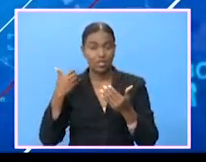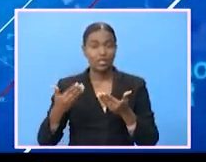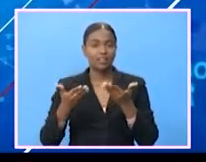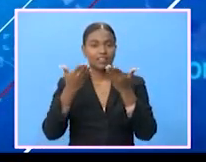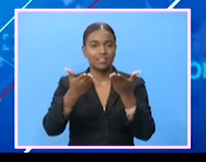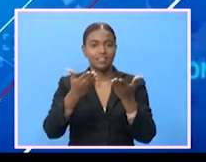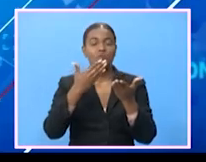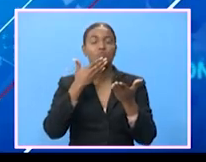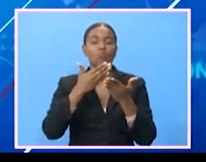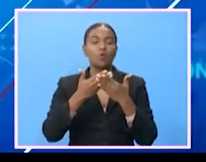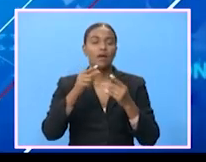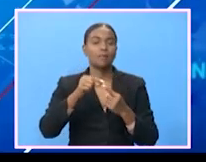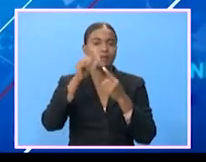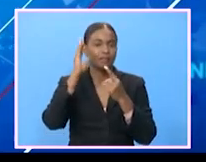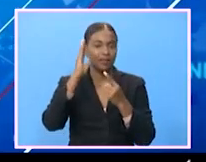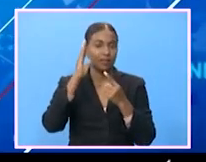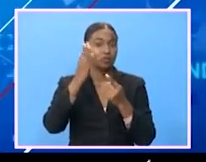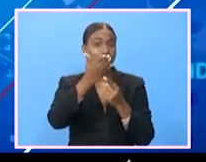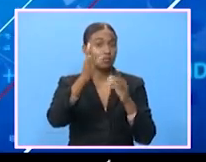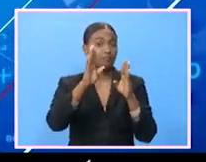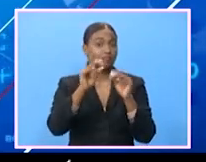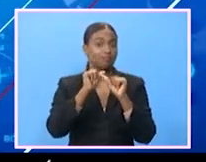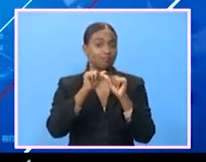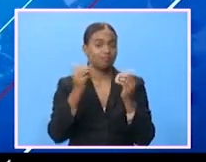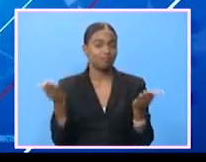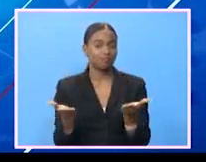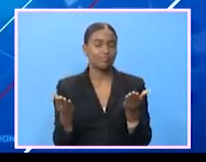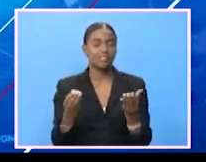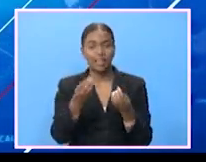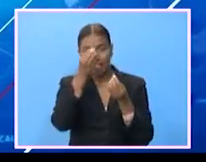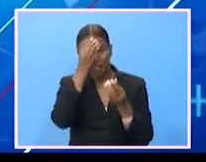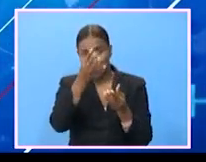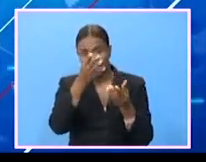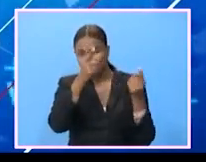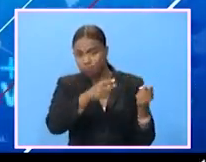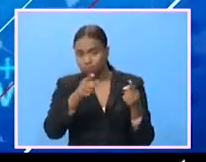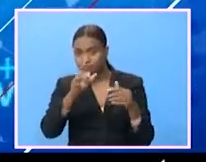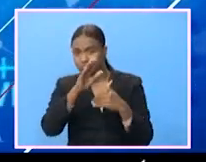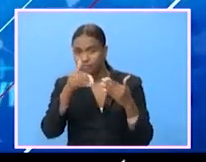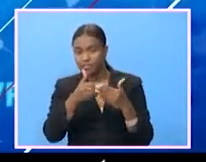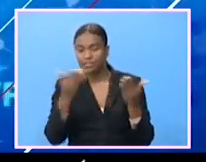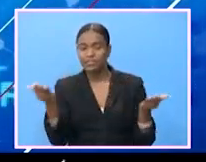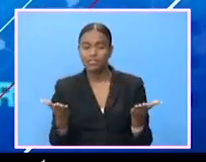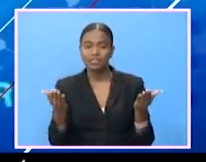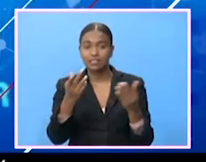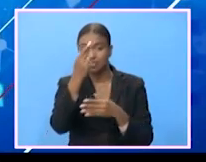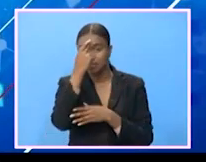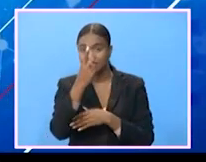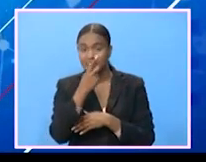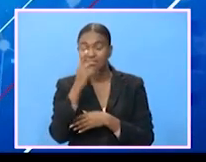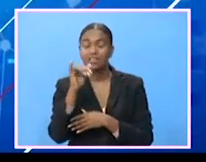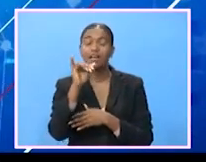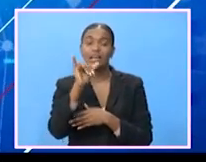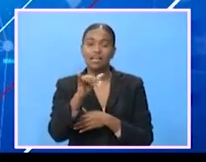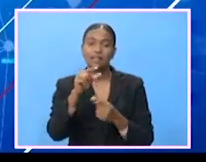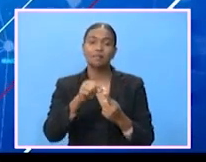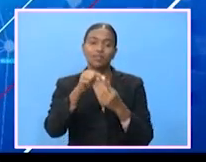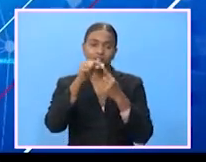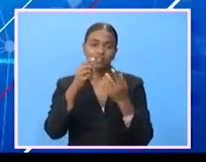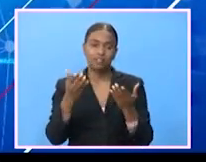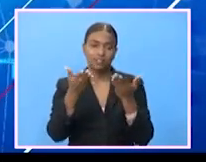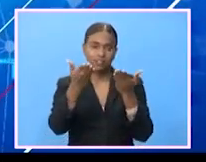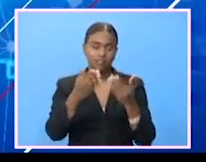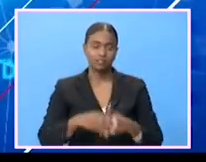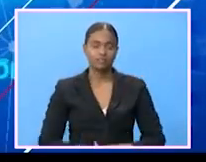ustedes un gran especial. No se lo pueden perder, como parte de darle cobertura a todo lo que se desarrolla en el país y que es de vital importancia.